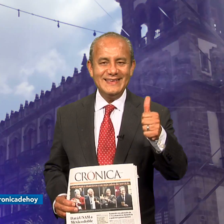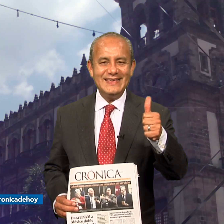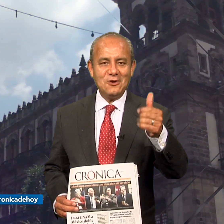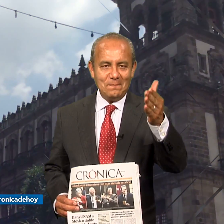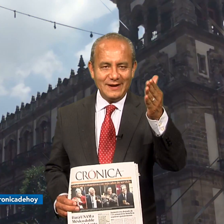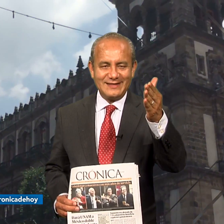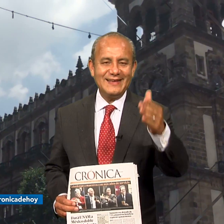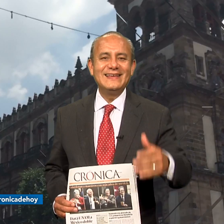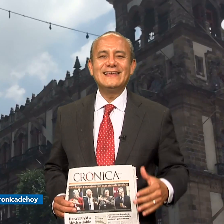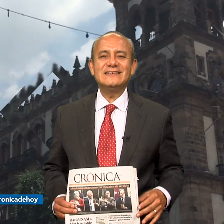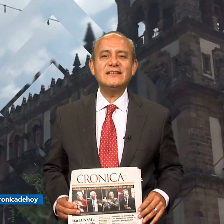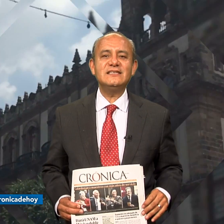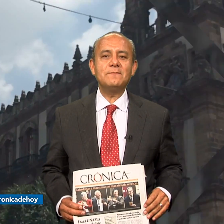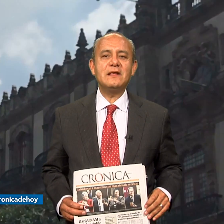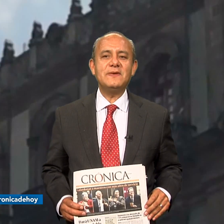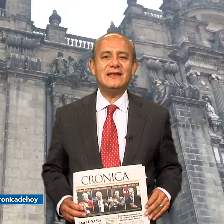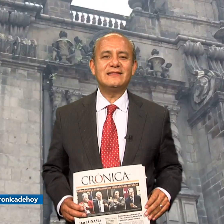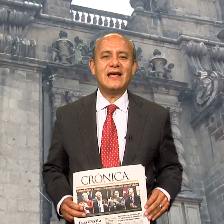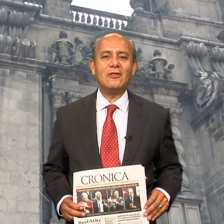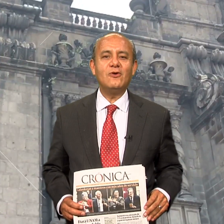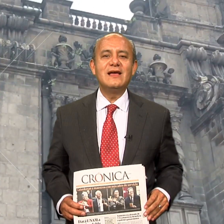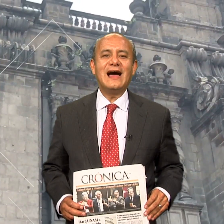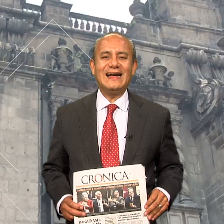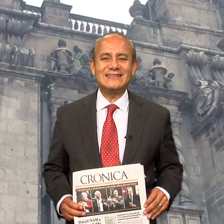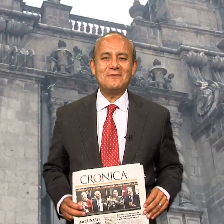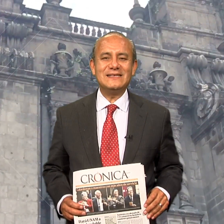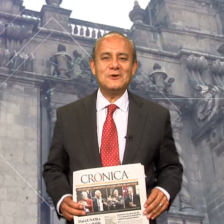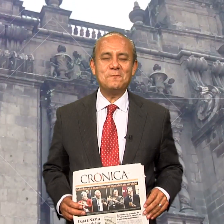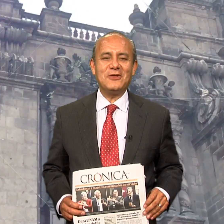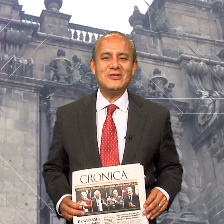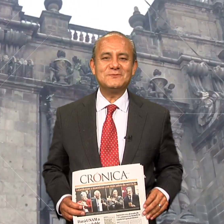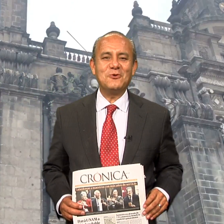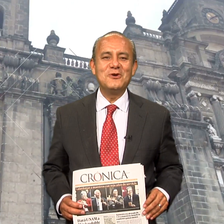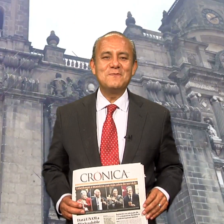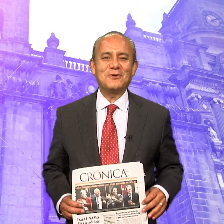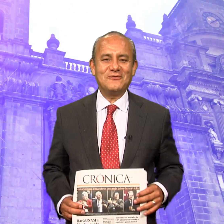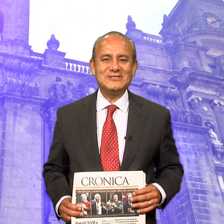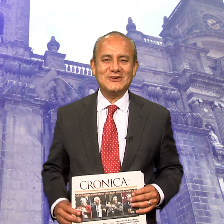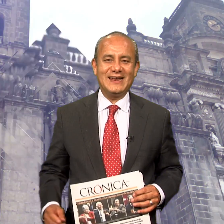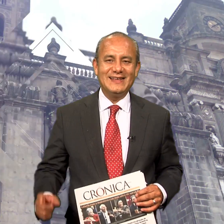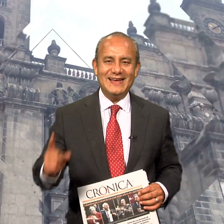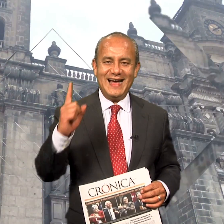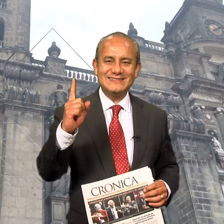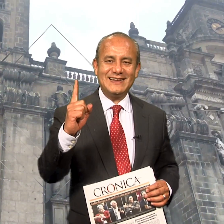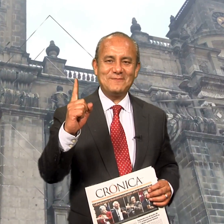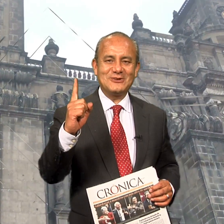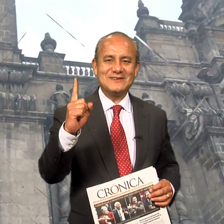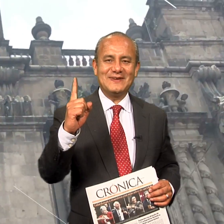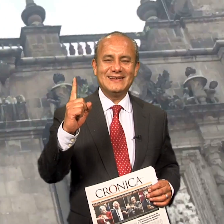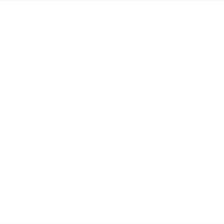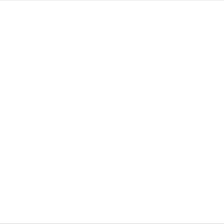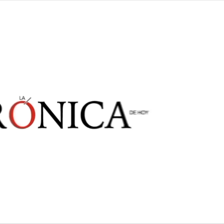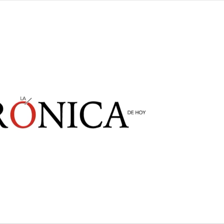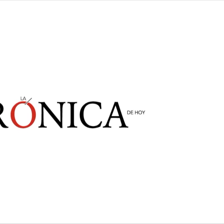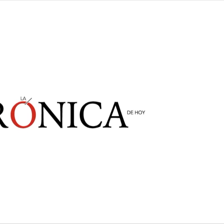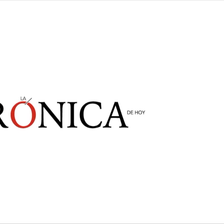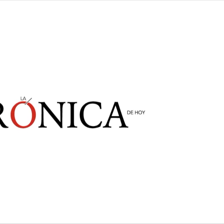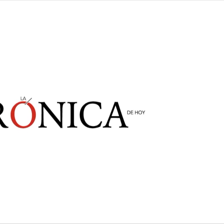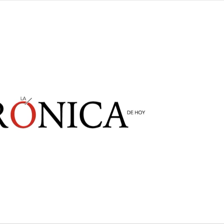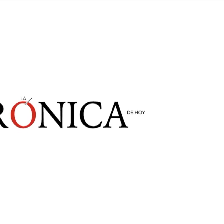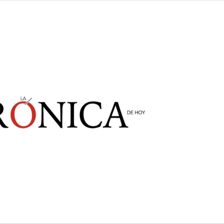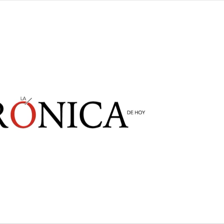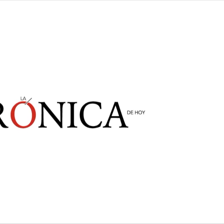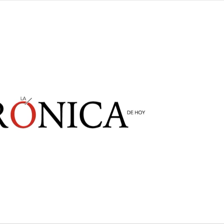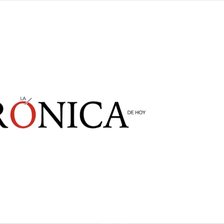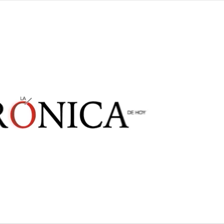like y comparta. Esté siempre bien enterado a través de un periodismo profesional. Hasta la próxima.